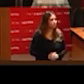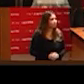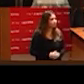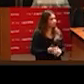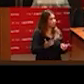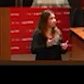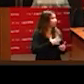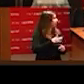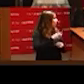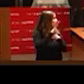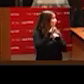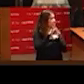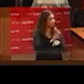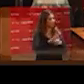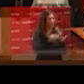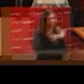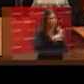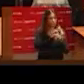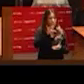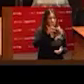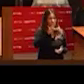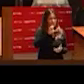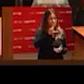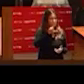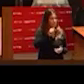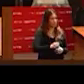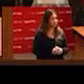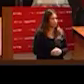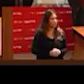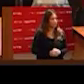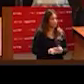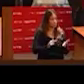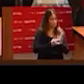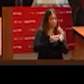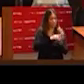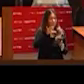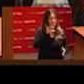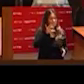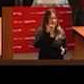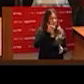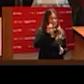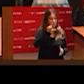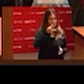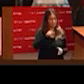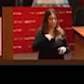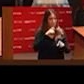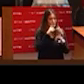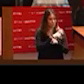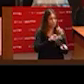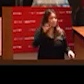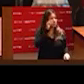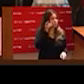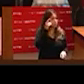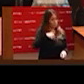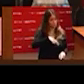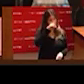así presentaros el el proyecto stela H el proyecto Estela es una iniciativa promovida por la fundación síndrome de